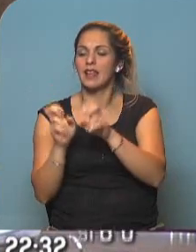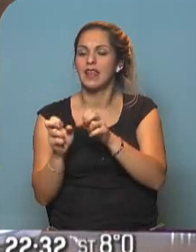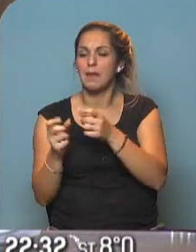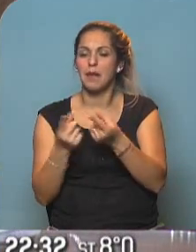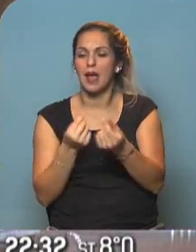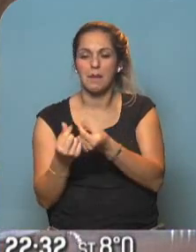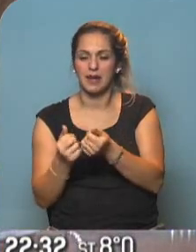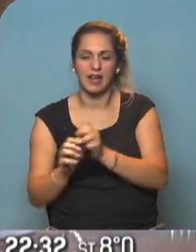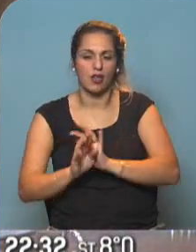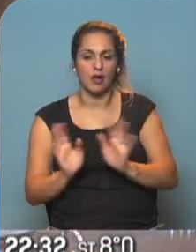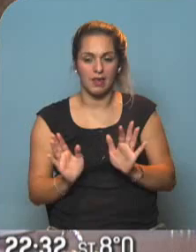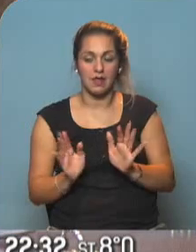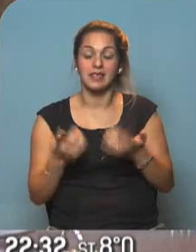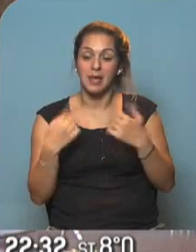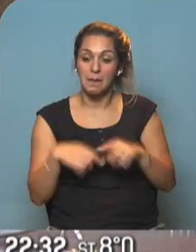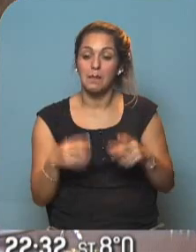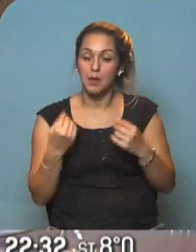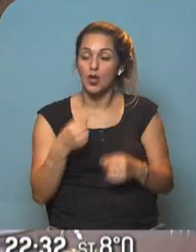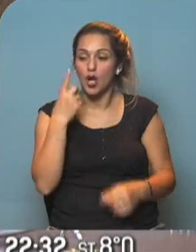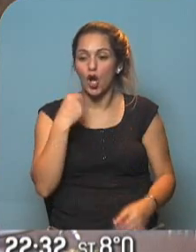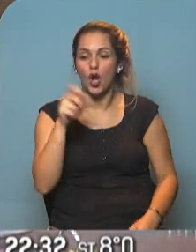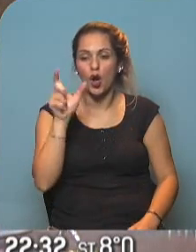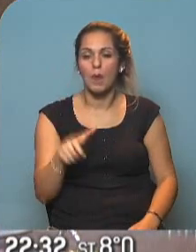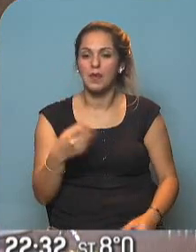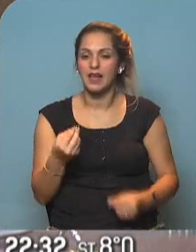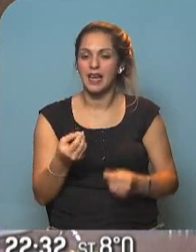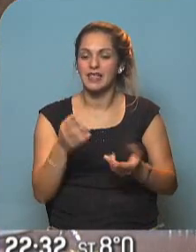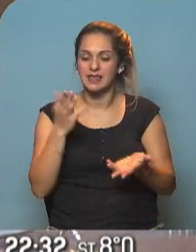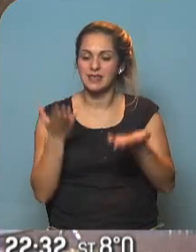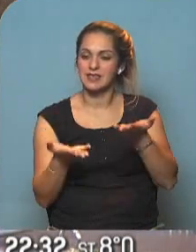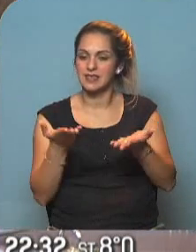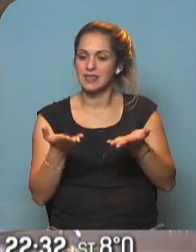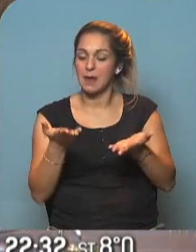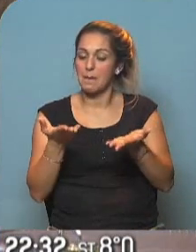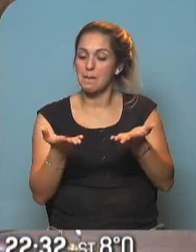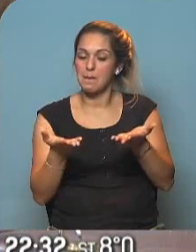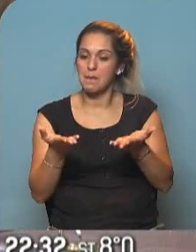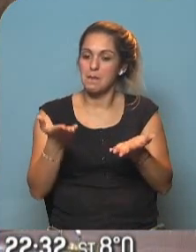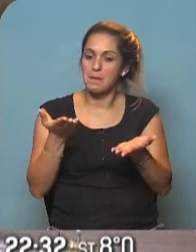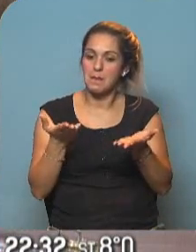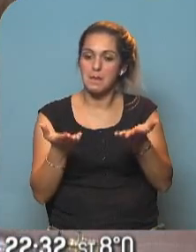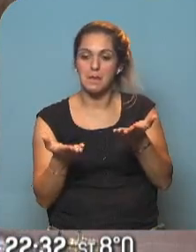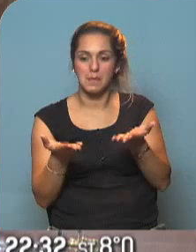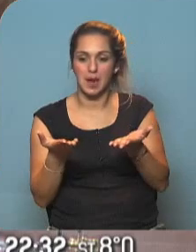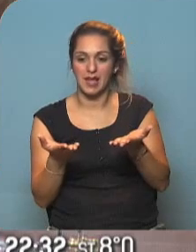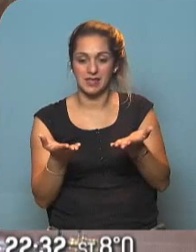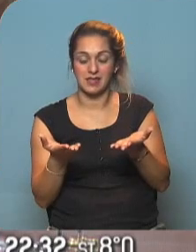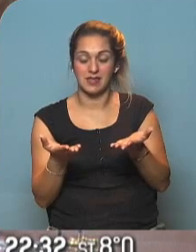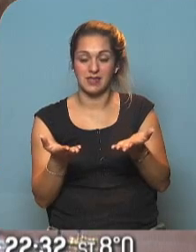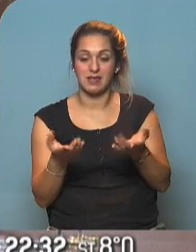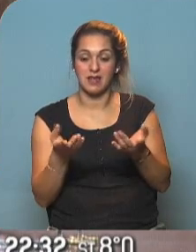digamos. En realidad lo que estaba haciendo este hombre era torcer la balanza un poquito hacia el equilibrio y evitar un naufragio,